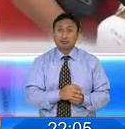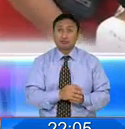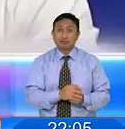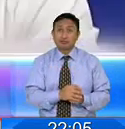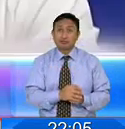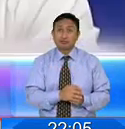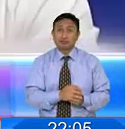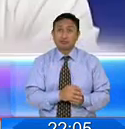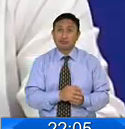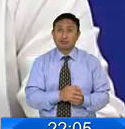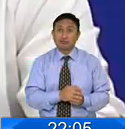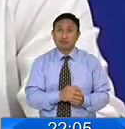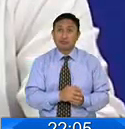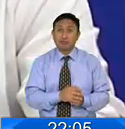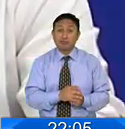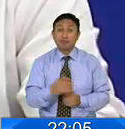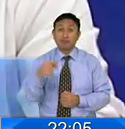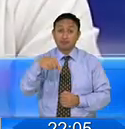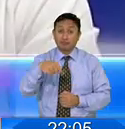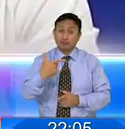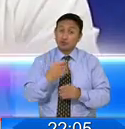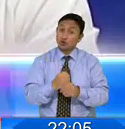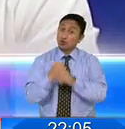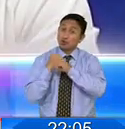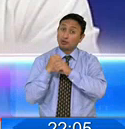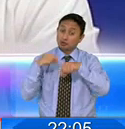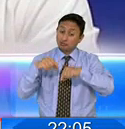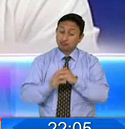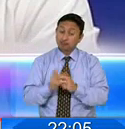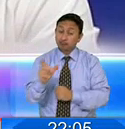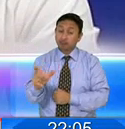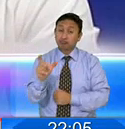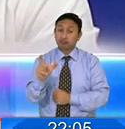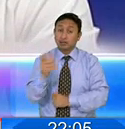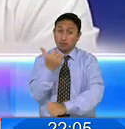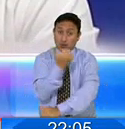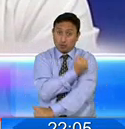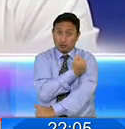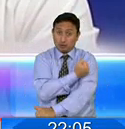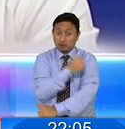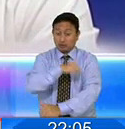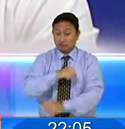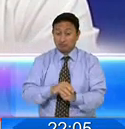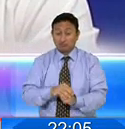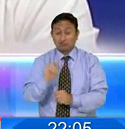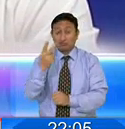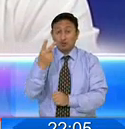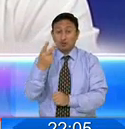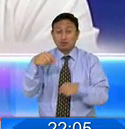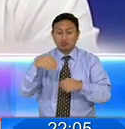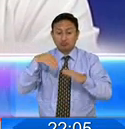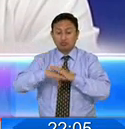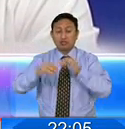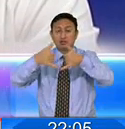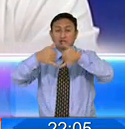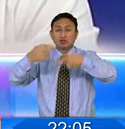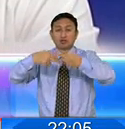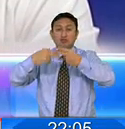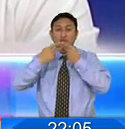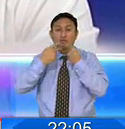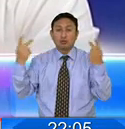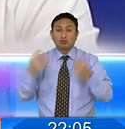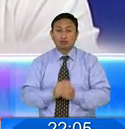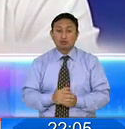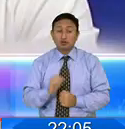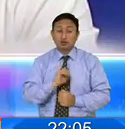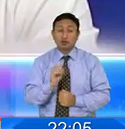contrario, nos vamos a tener que ver en la obligación de exigir el carnet de vacunación segunda dosis para entrar a centros públicos